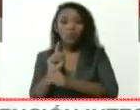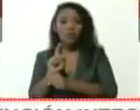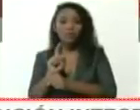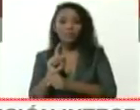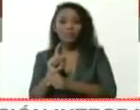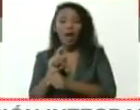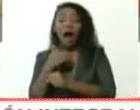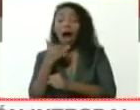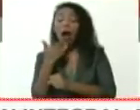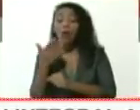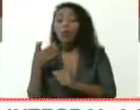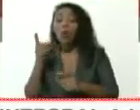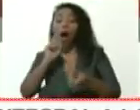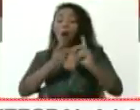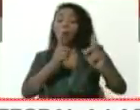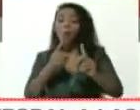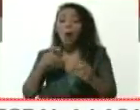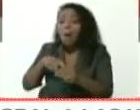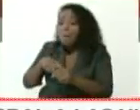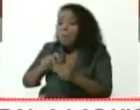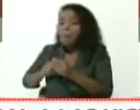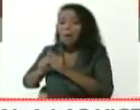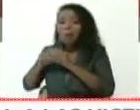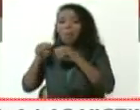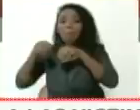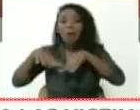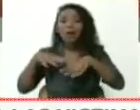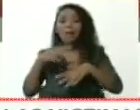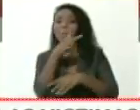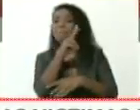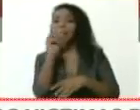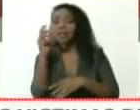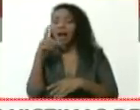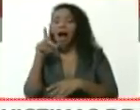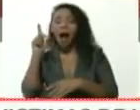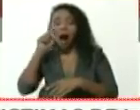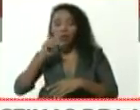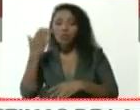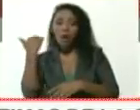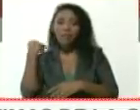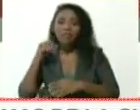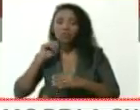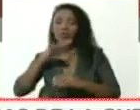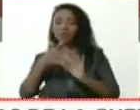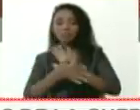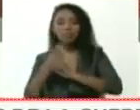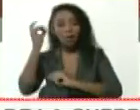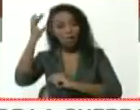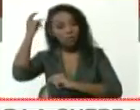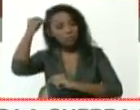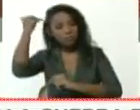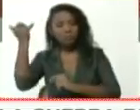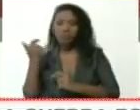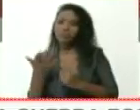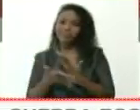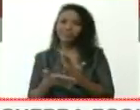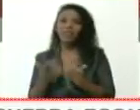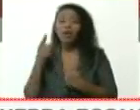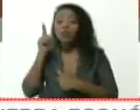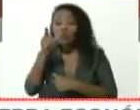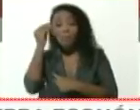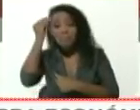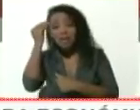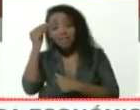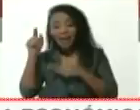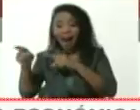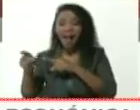sandinistas que se retiraron y volvieron a los 20 años. ¿Sí? Y Yo le dije, mire, ¿usted cree que esto es una carrera de 100